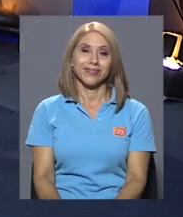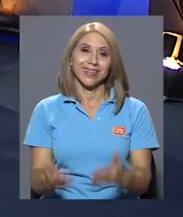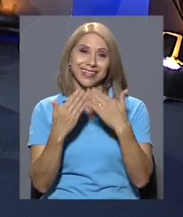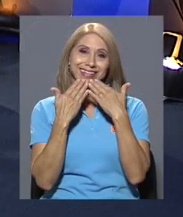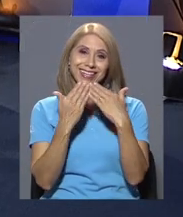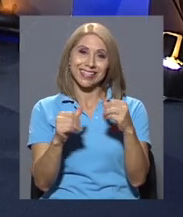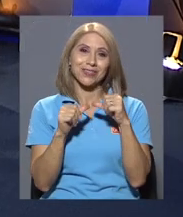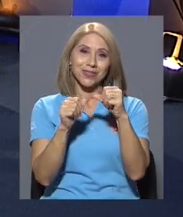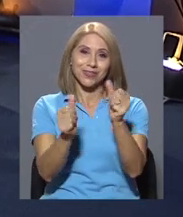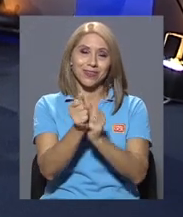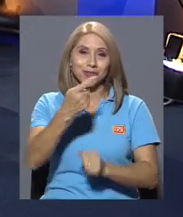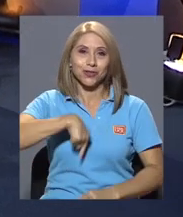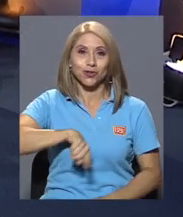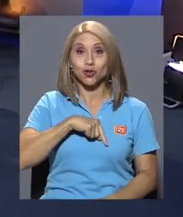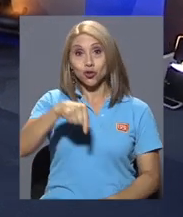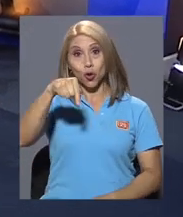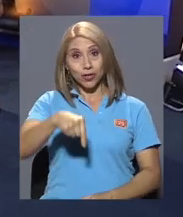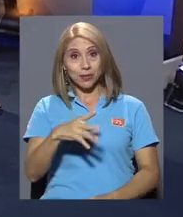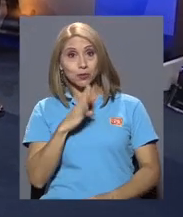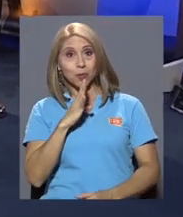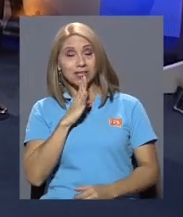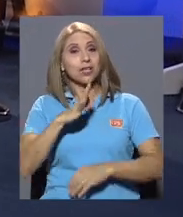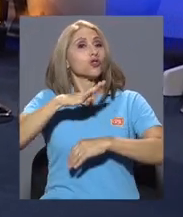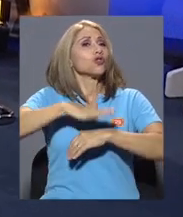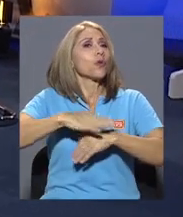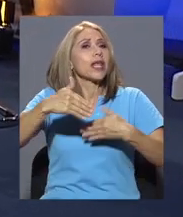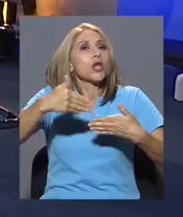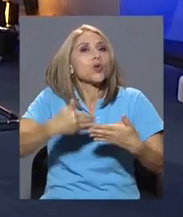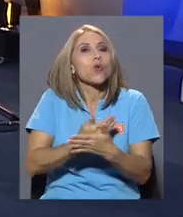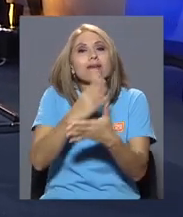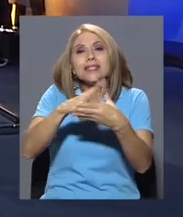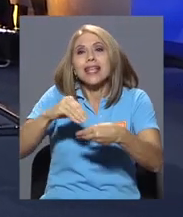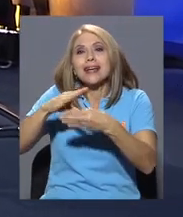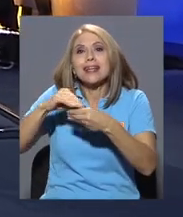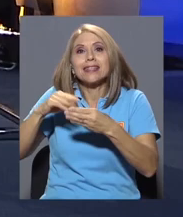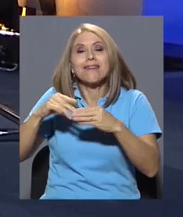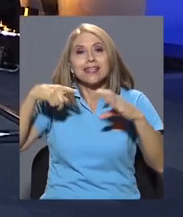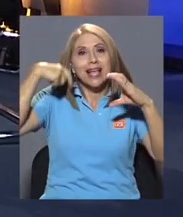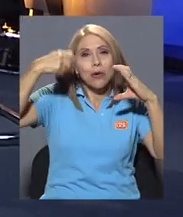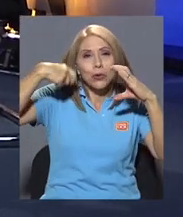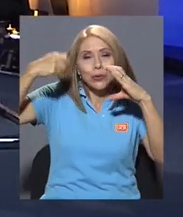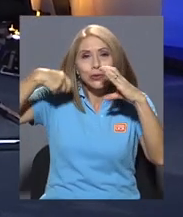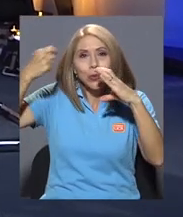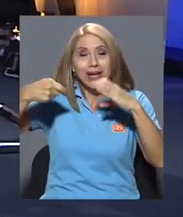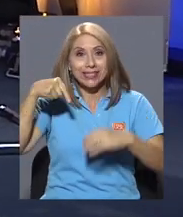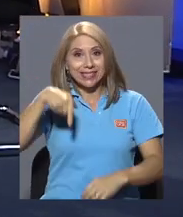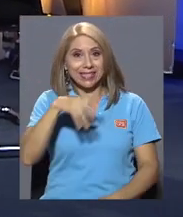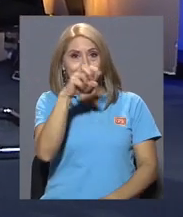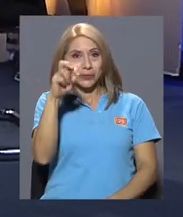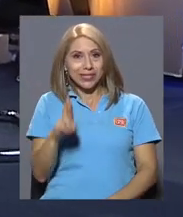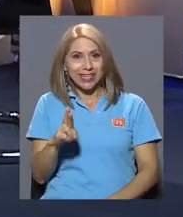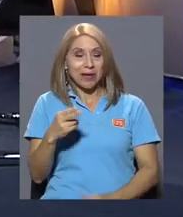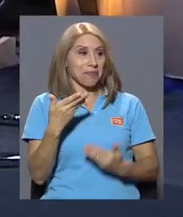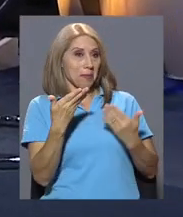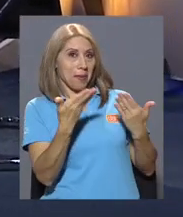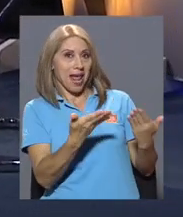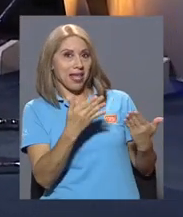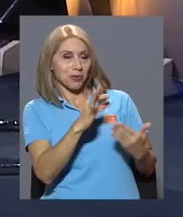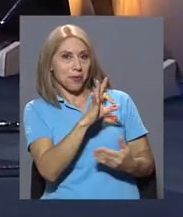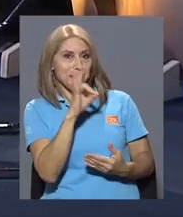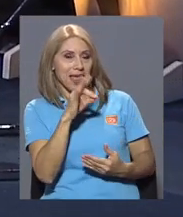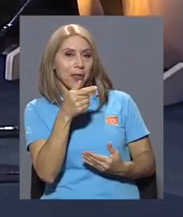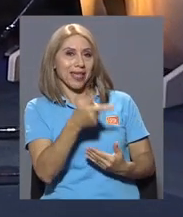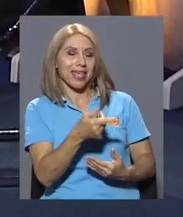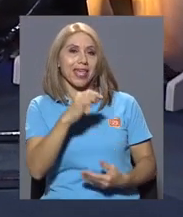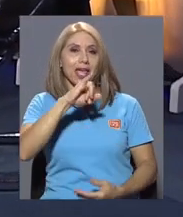gracias por continuar con nosotros hoy estamos conversando sobre las nuevas narrativas audiovisuales en costa rica y para eso tenemos de